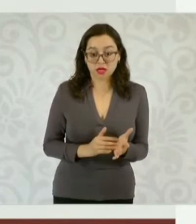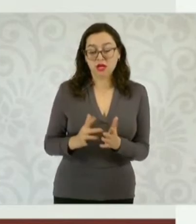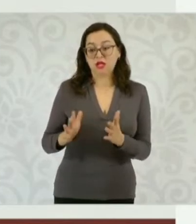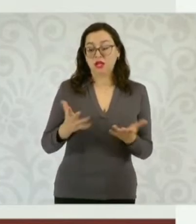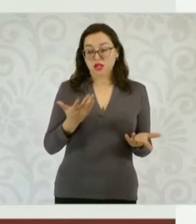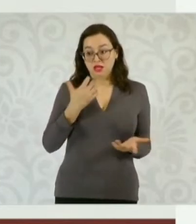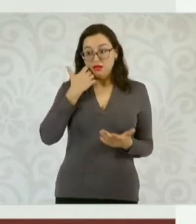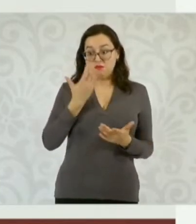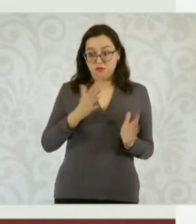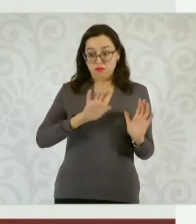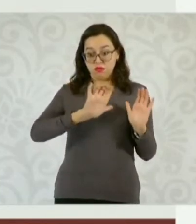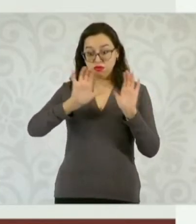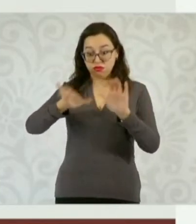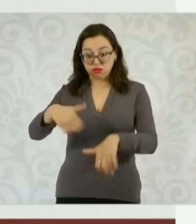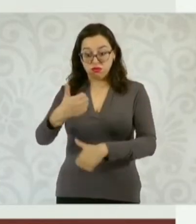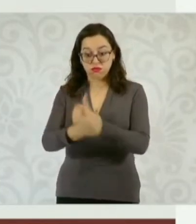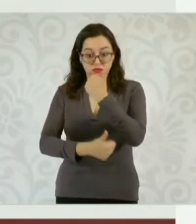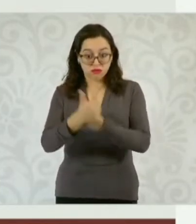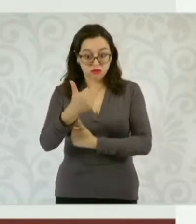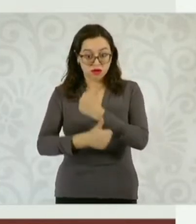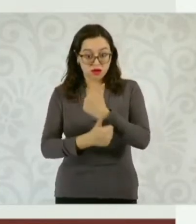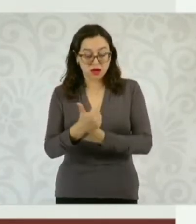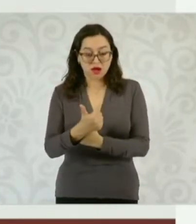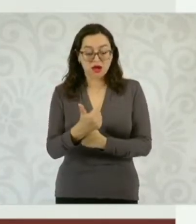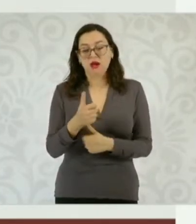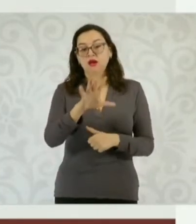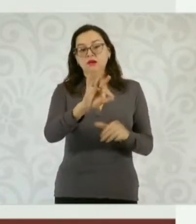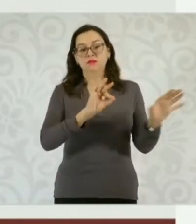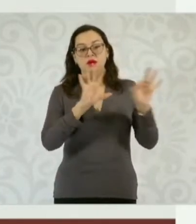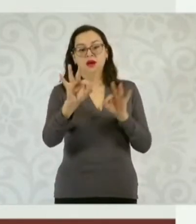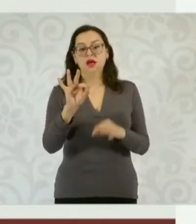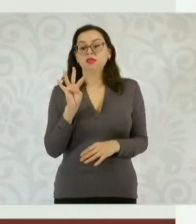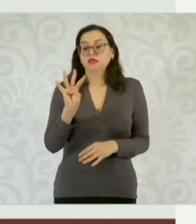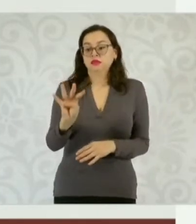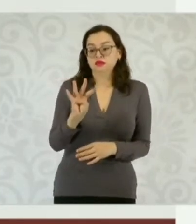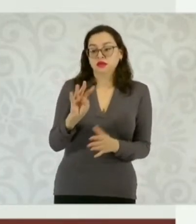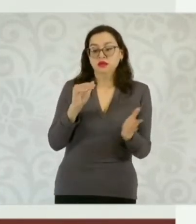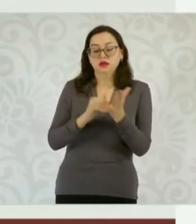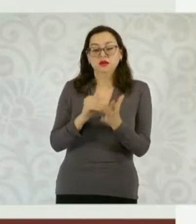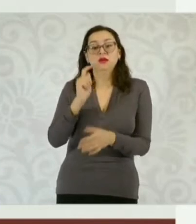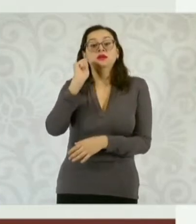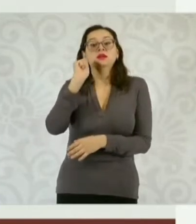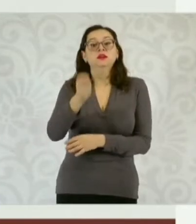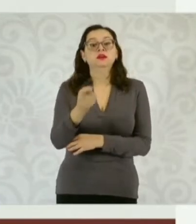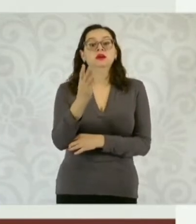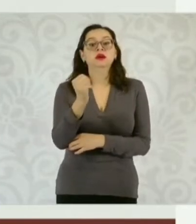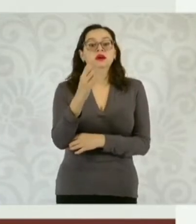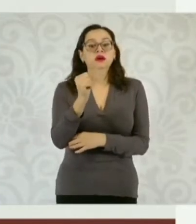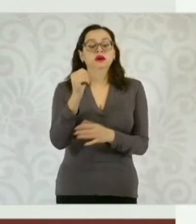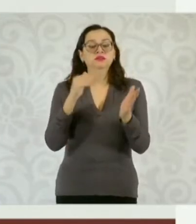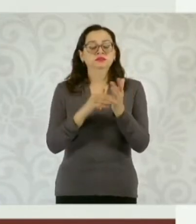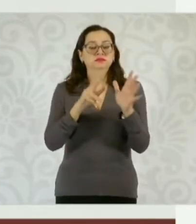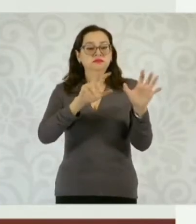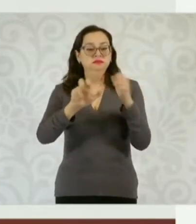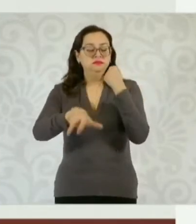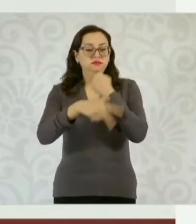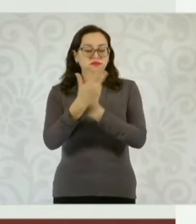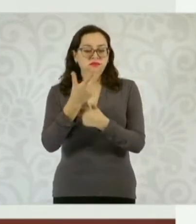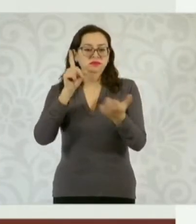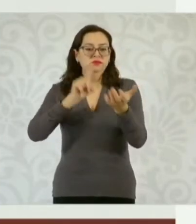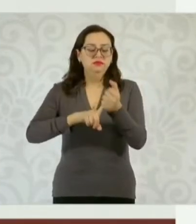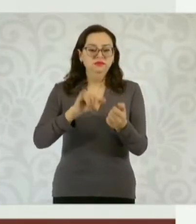18,000 que van a empezar su formación en todo el sector, 9,813 lo harán en alguna de las